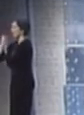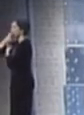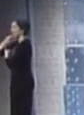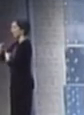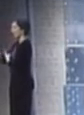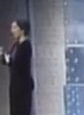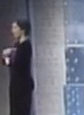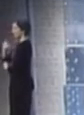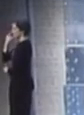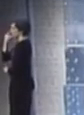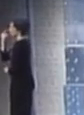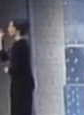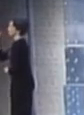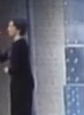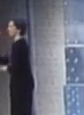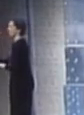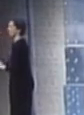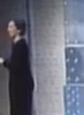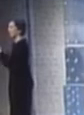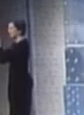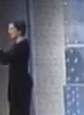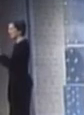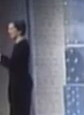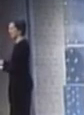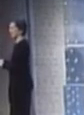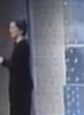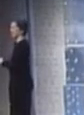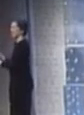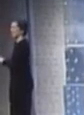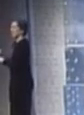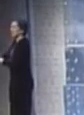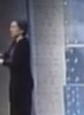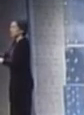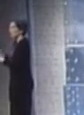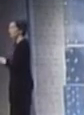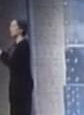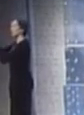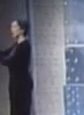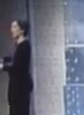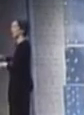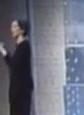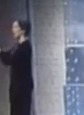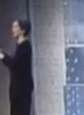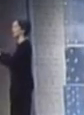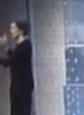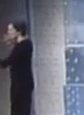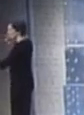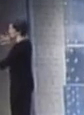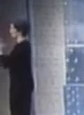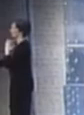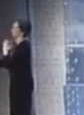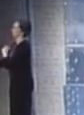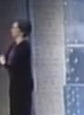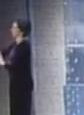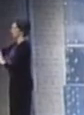enganchados en lo que estamos trabajando, en lo que estamos haciendo, se lleva un aprendizaje para toda la vida. Se sabe hacer y entonces se desarrollan